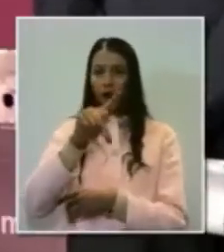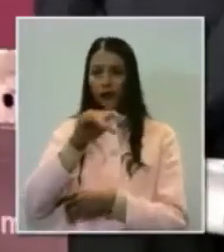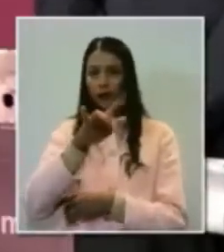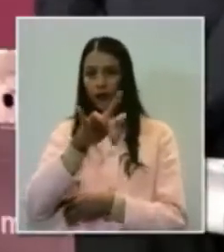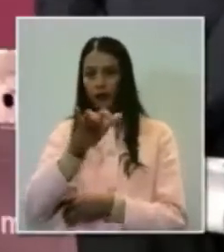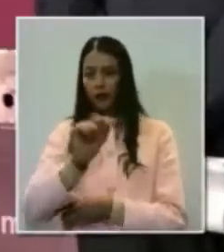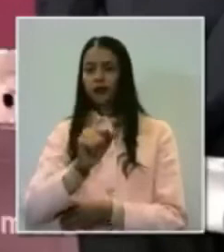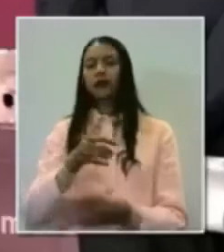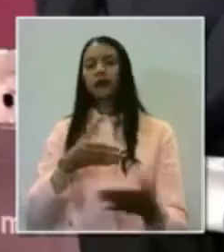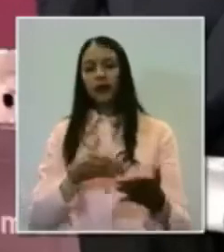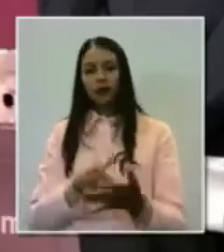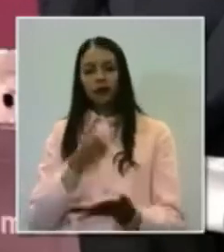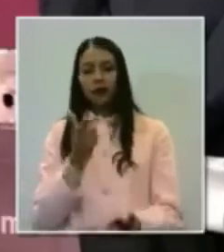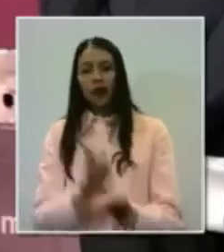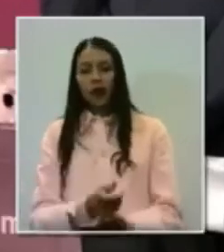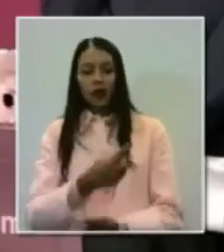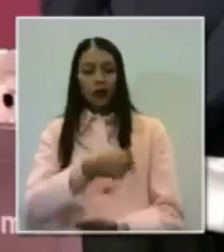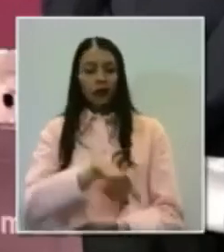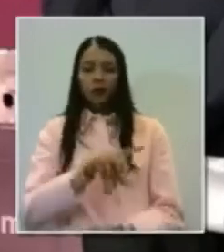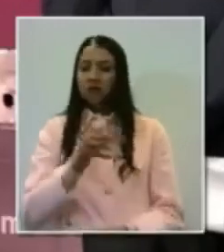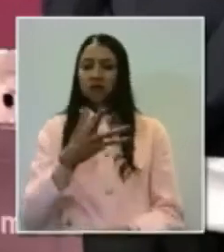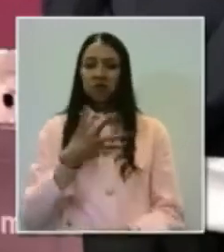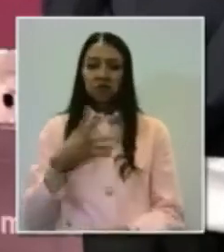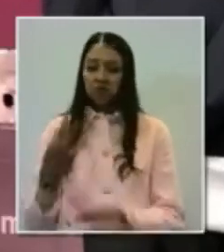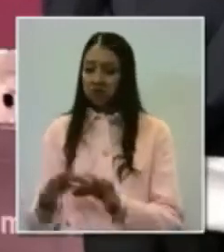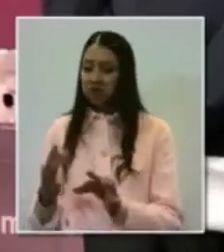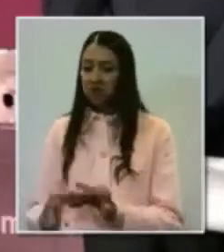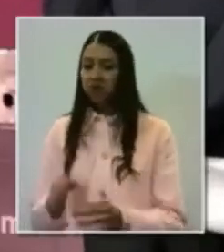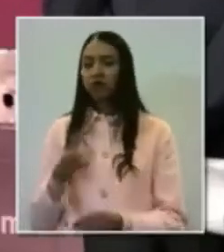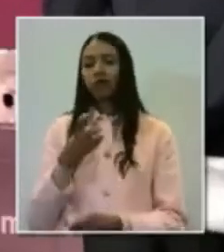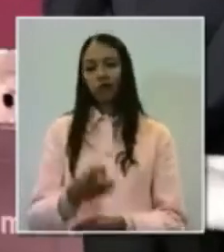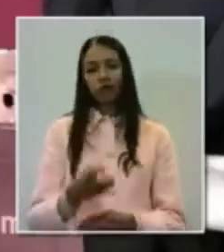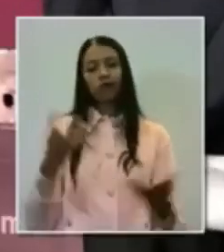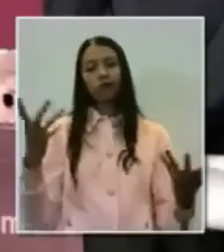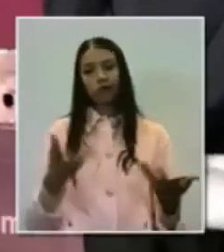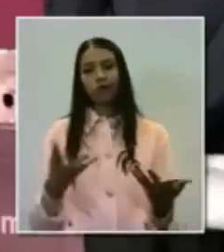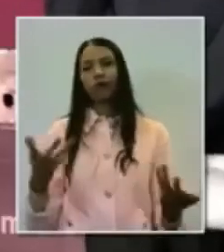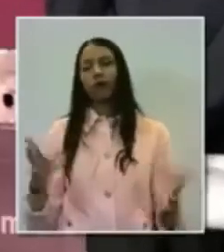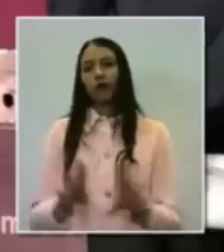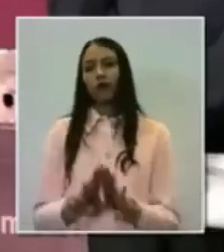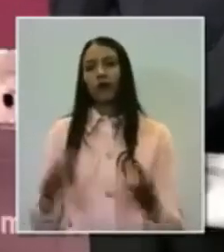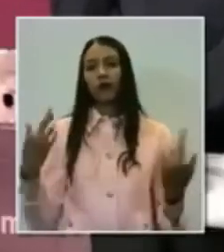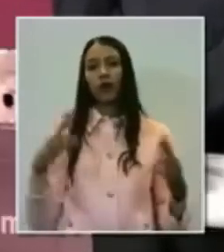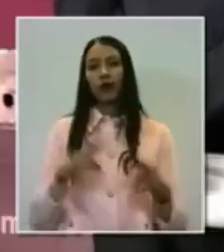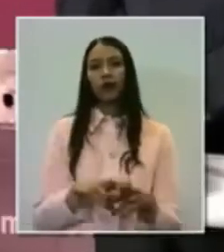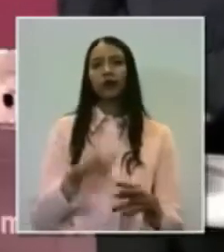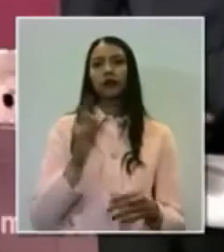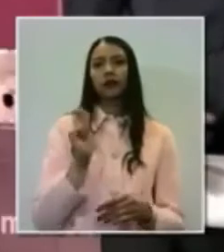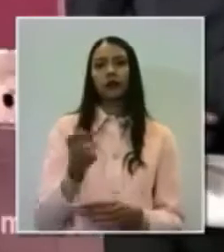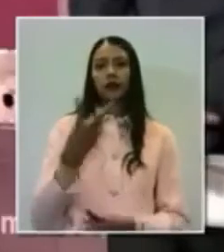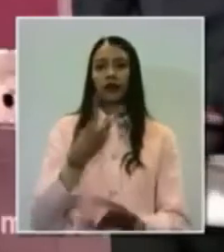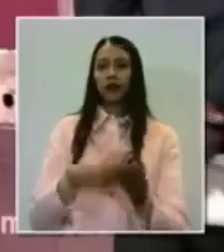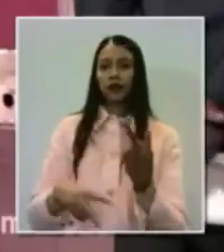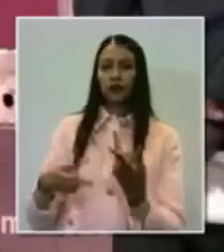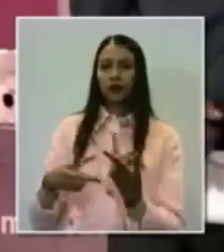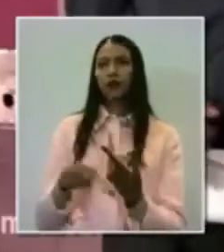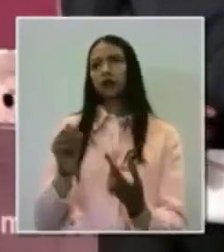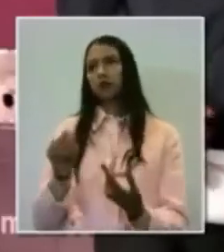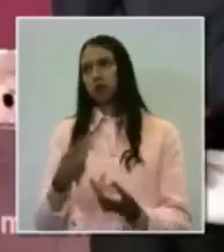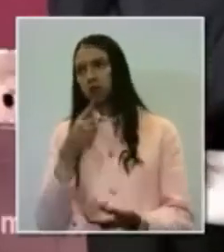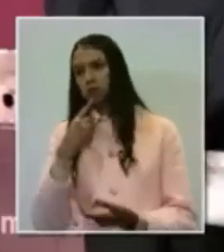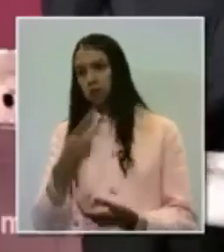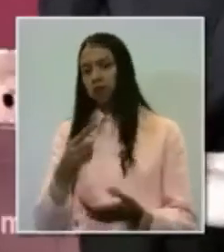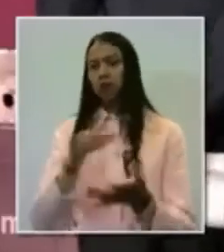pues detenemos el pago a aquellos que no están de manera regular. Entonces, eso lo que implica es que el maestro tiene que venir a confirmar con